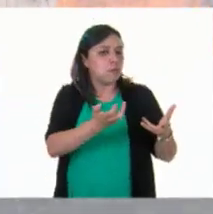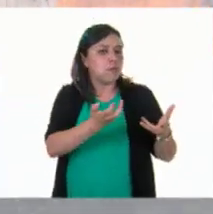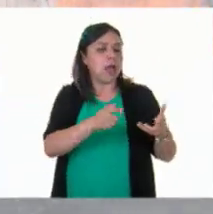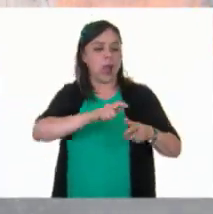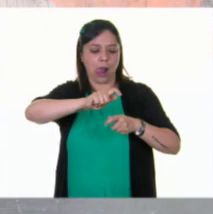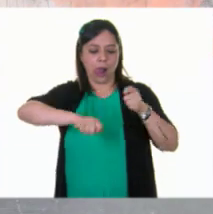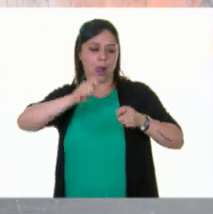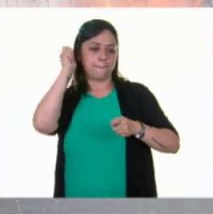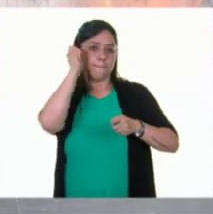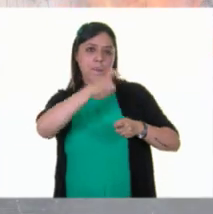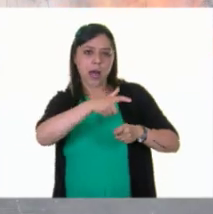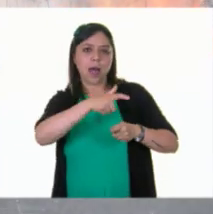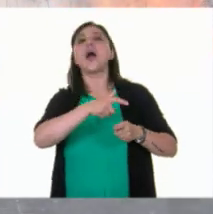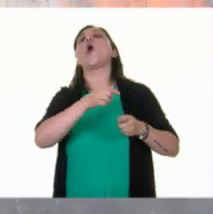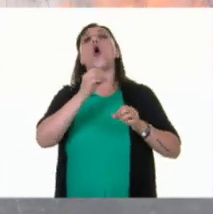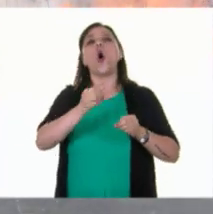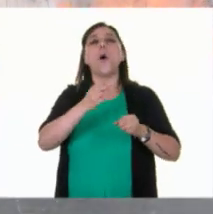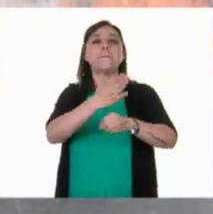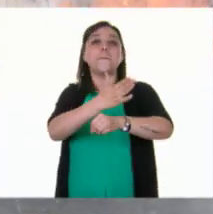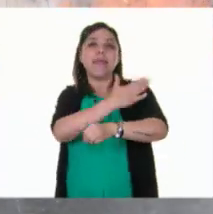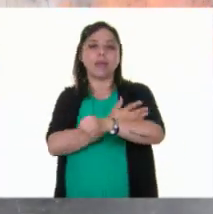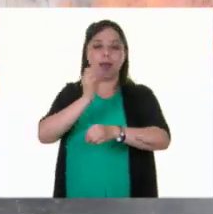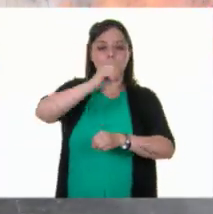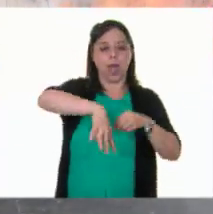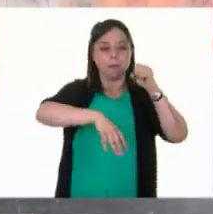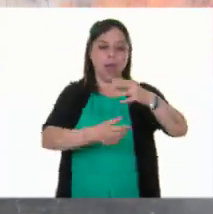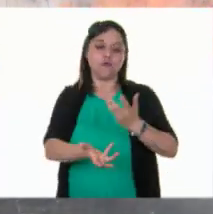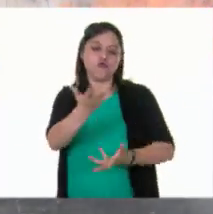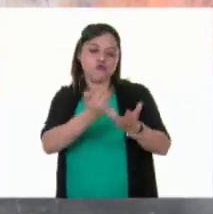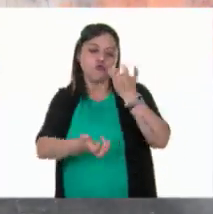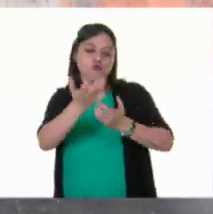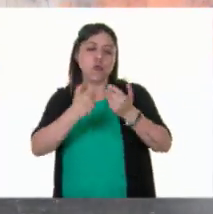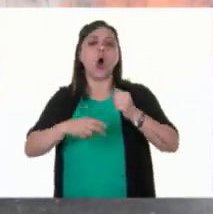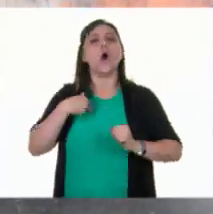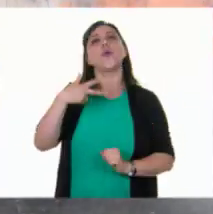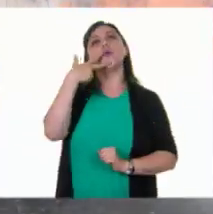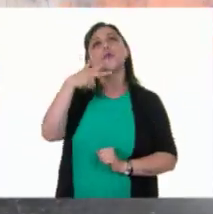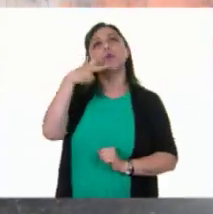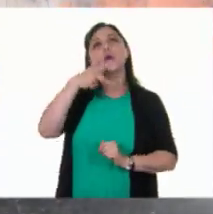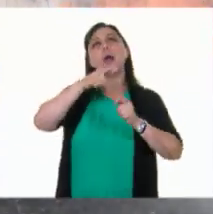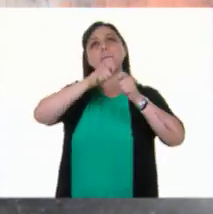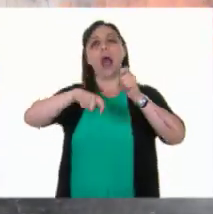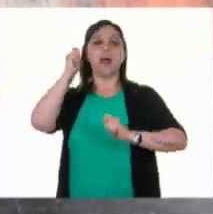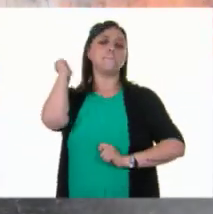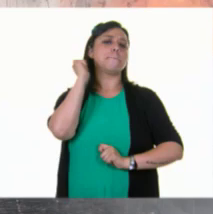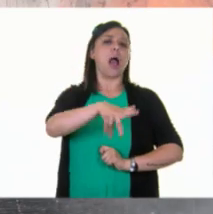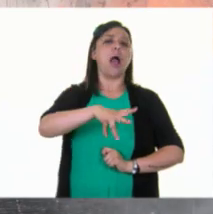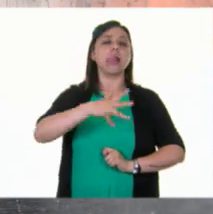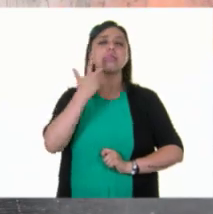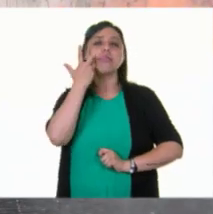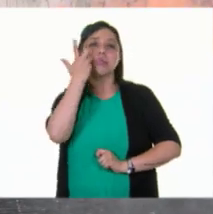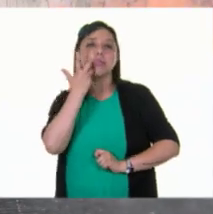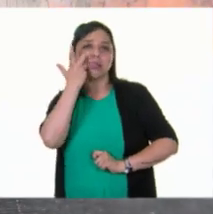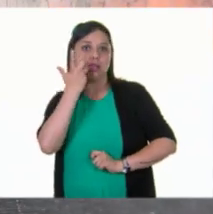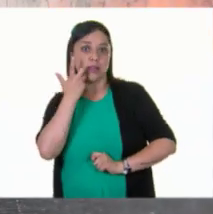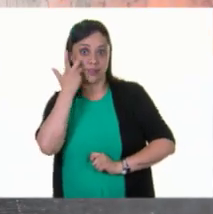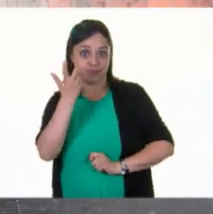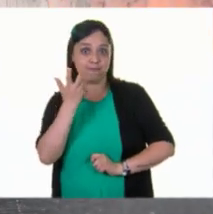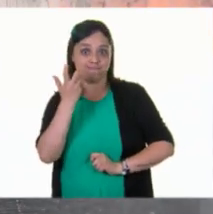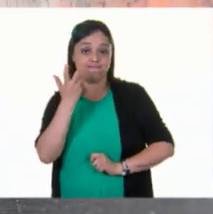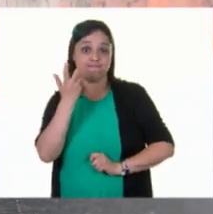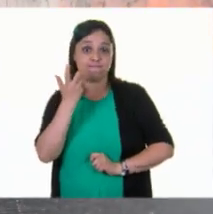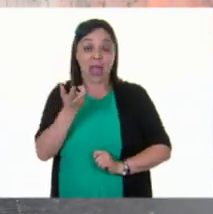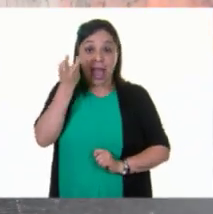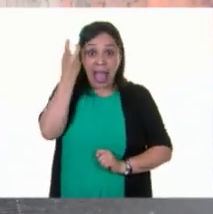cultivo, por las fogatas mal cuidadas o por arrojar cerillos o cigarros encendidos al bosque. En este caso,